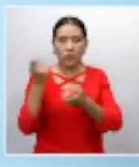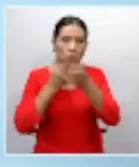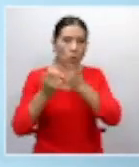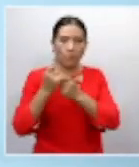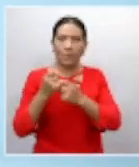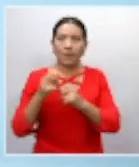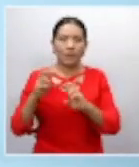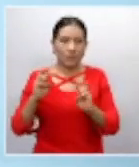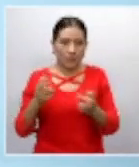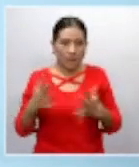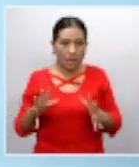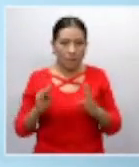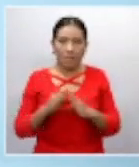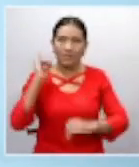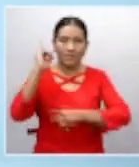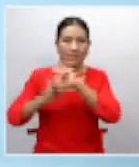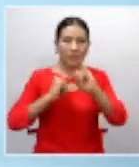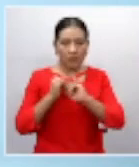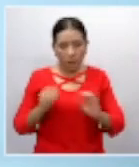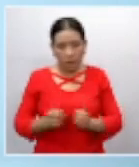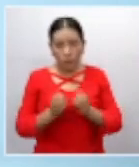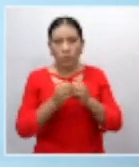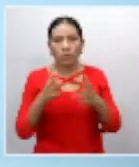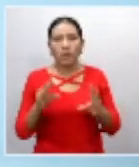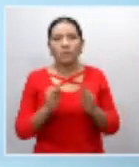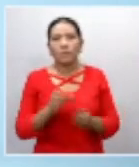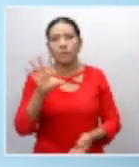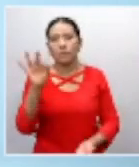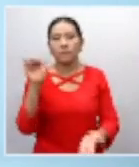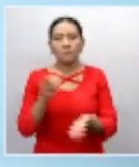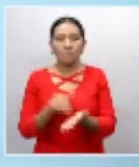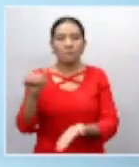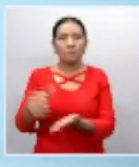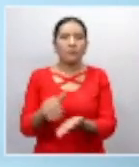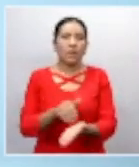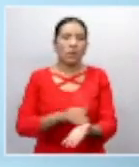se registran exportaciones por 9.000 millones de dólares.